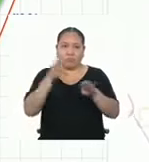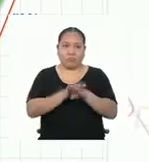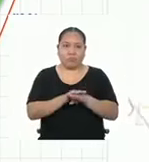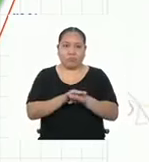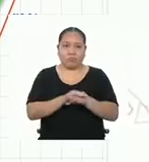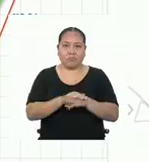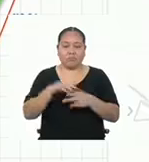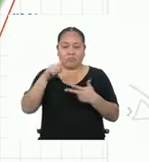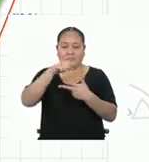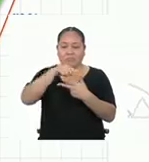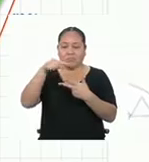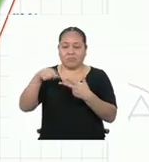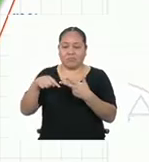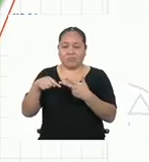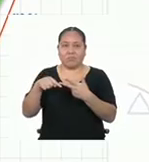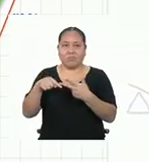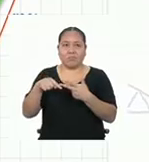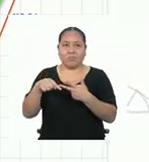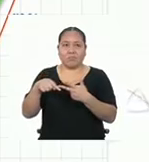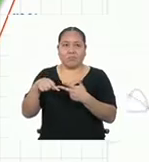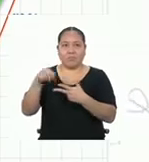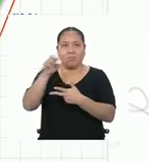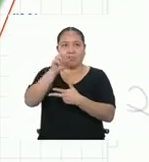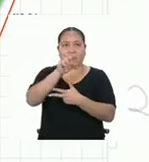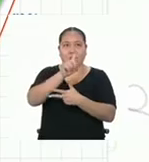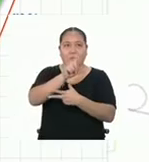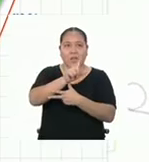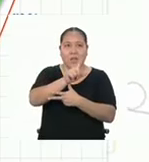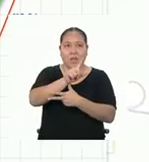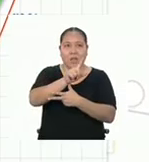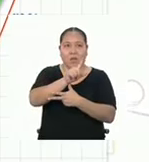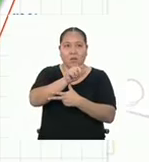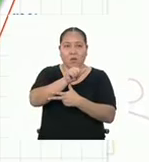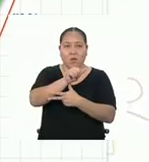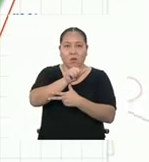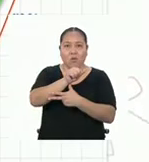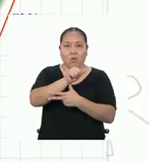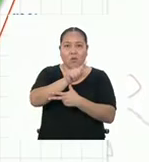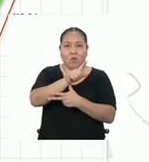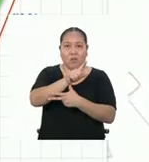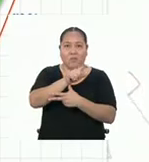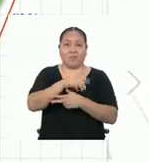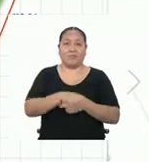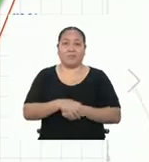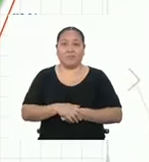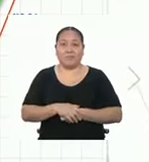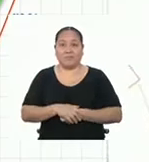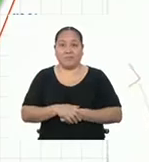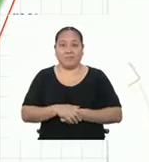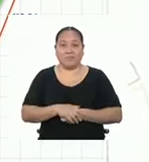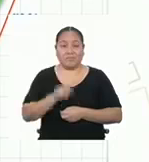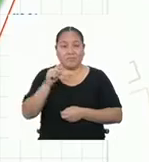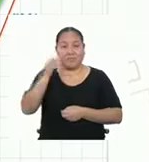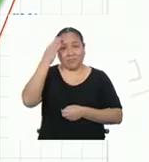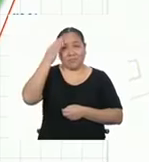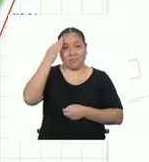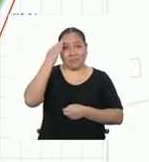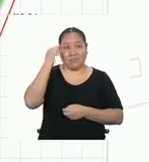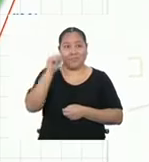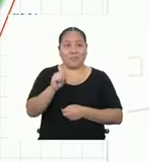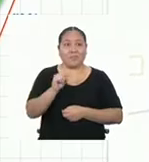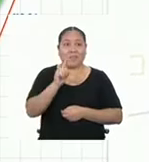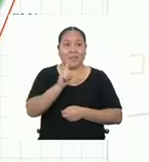cumplen con el criterio lado-ángulo-lado Sí, porque tenemos que el segmento IG mide